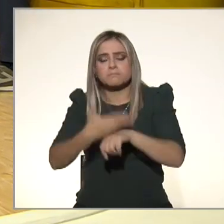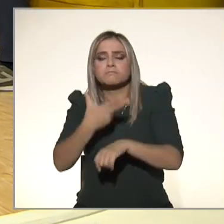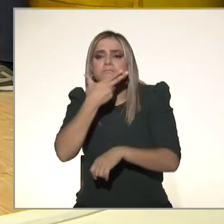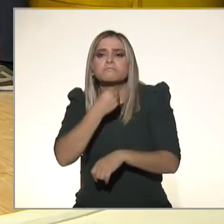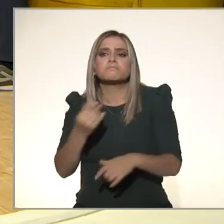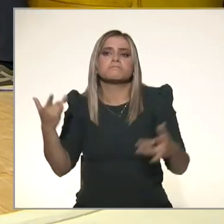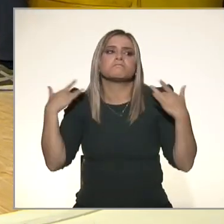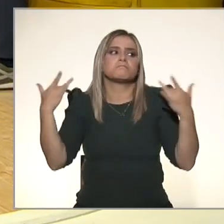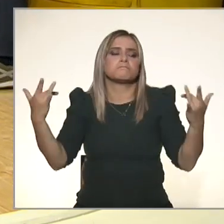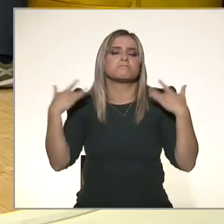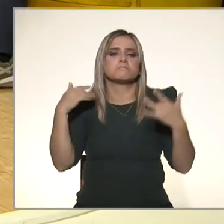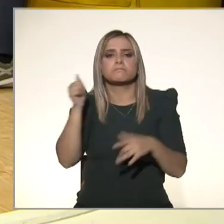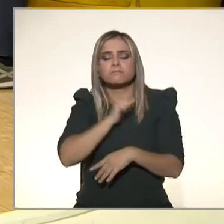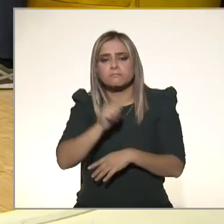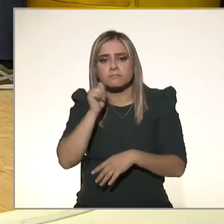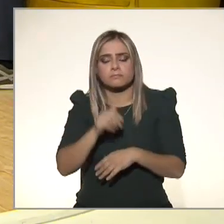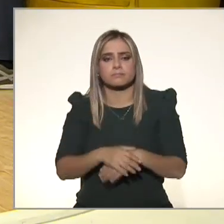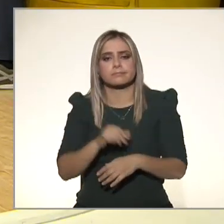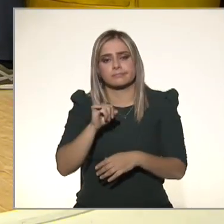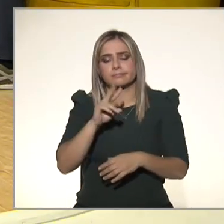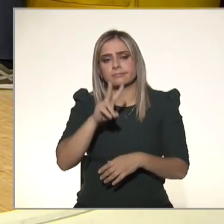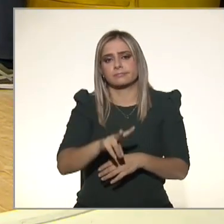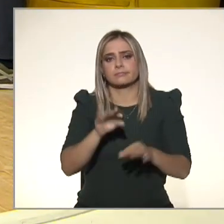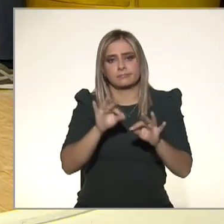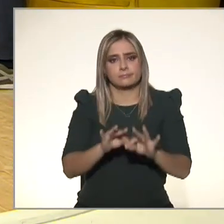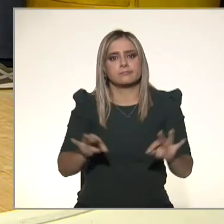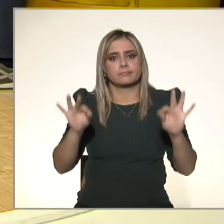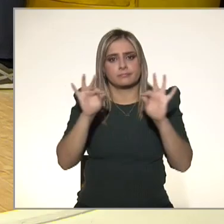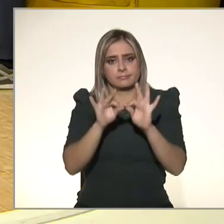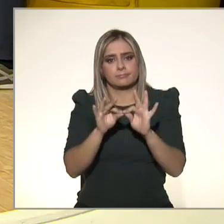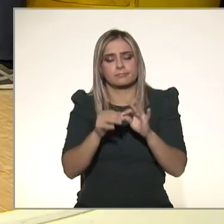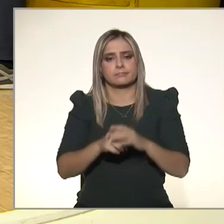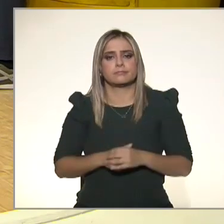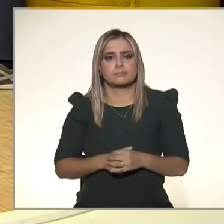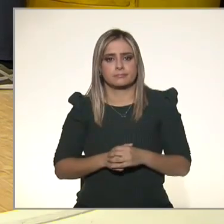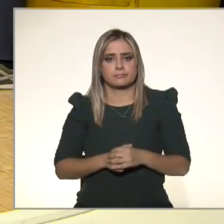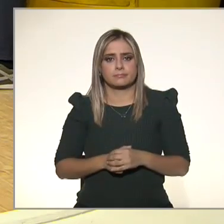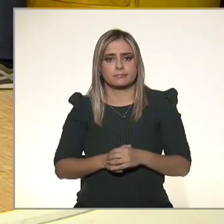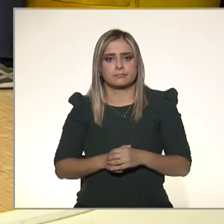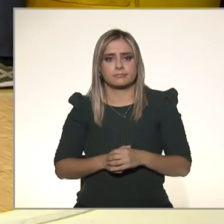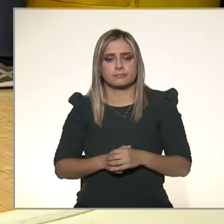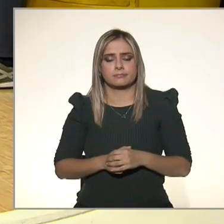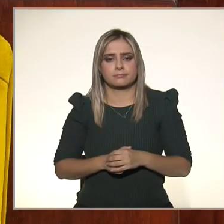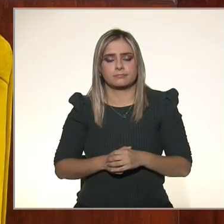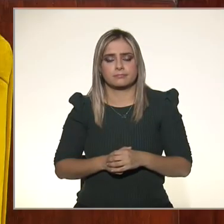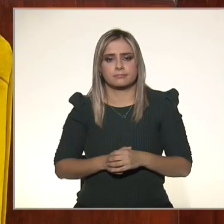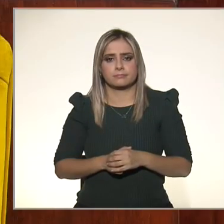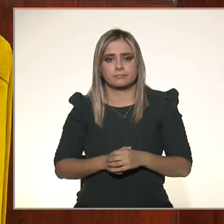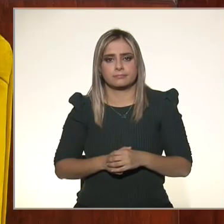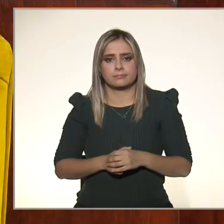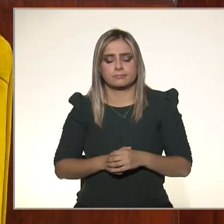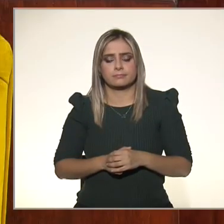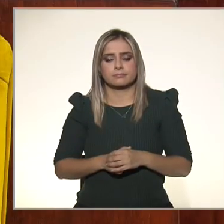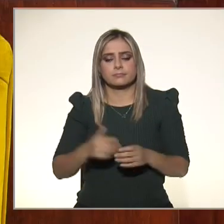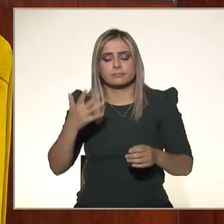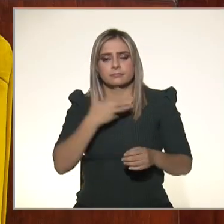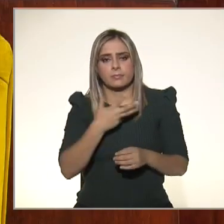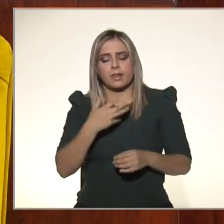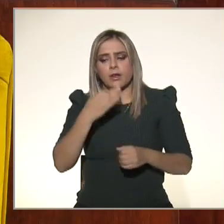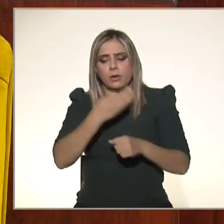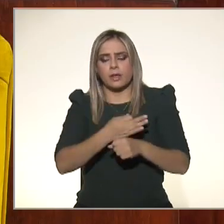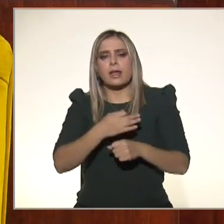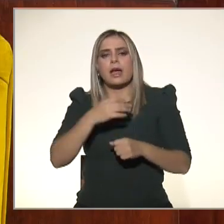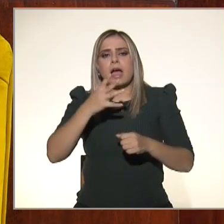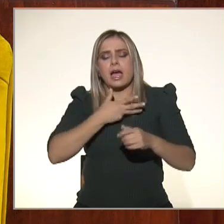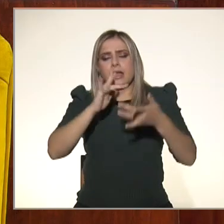responsabilidad. ¿Qué opinan de ello? Sí, es importante. Yo también creo que hay una especie de apertura, sobre todo ahora que tenemos la facilidad de tener